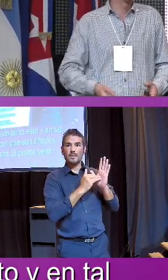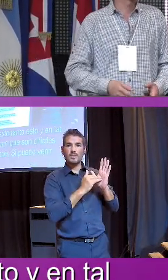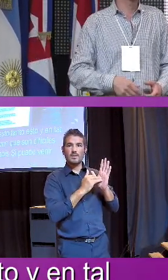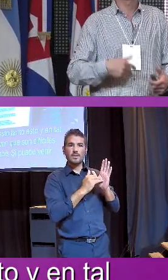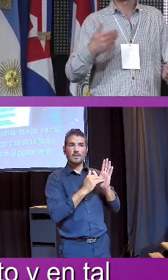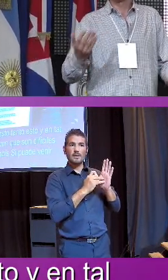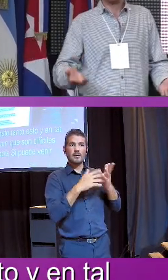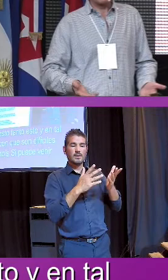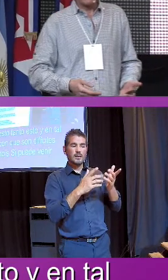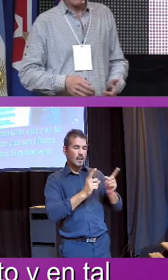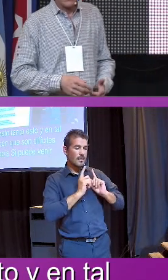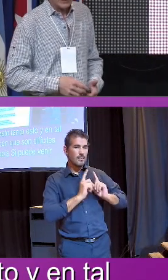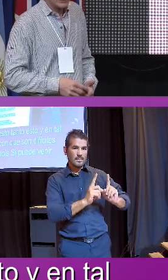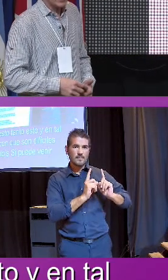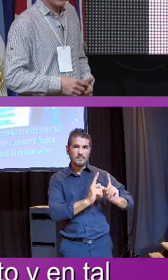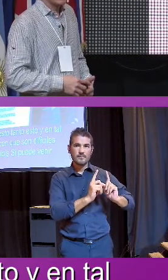misma cepa,